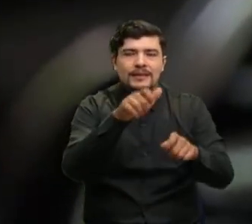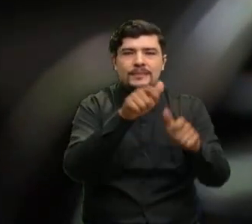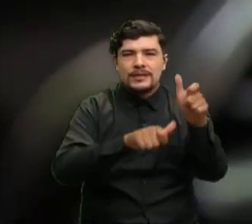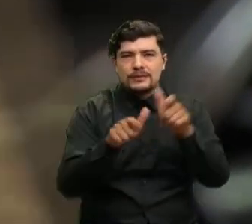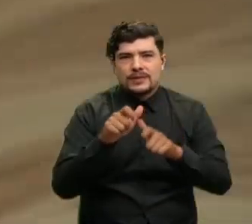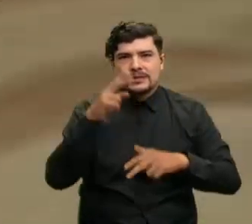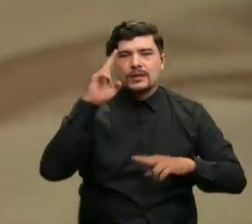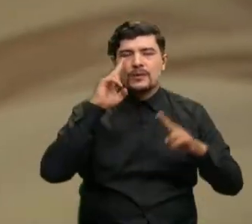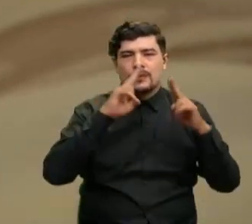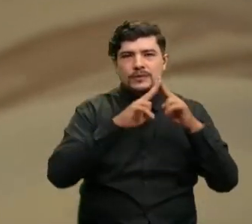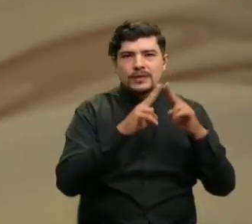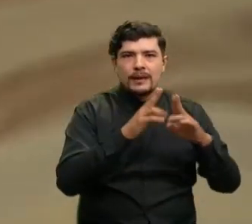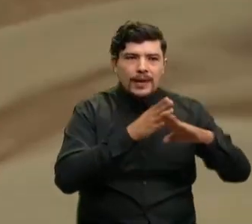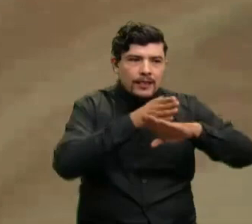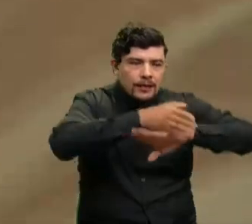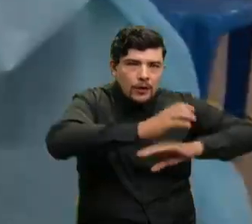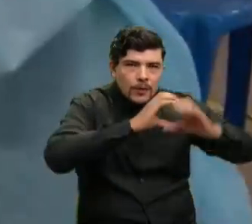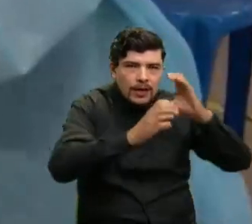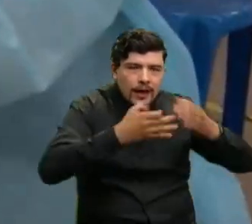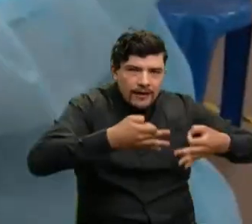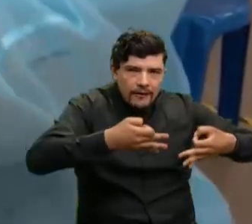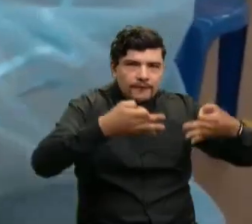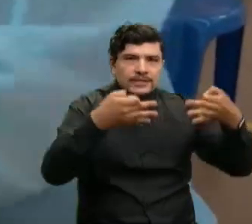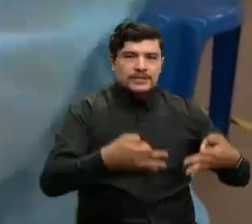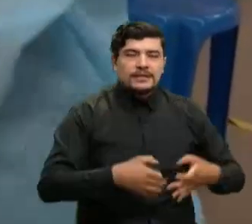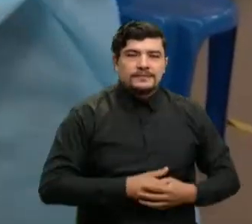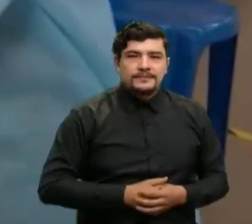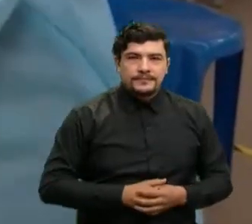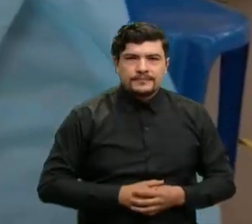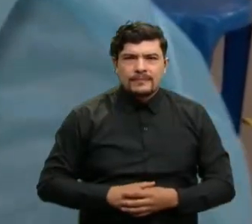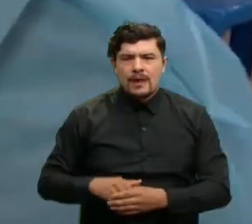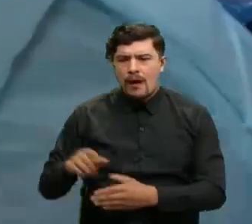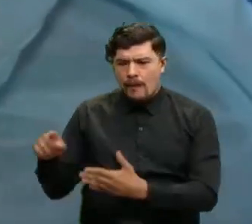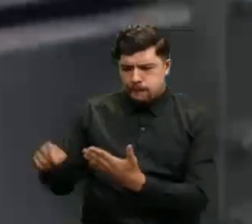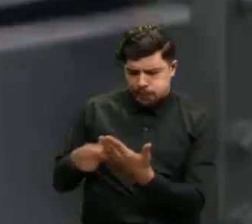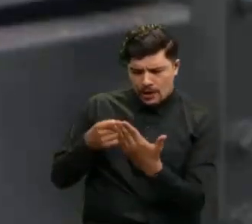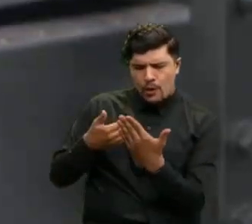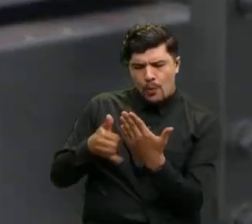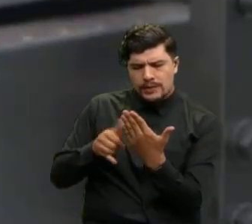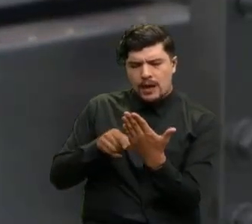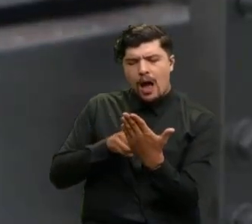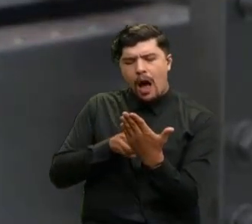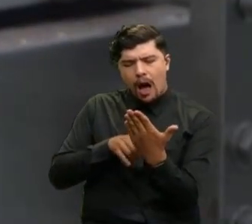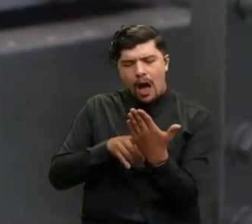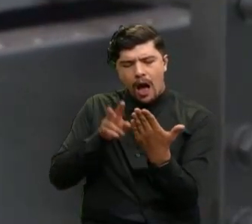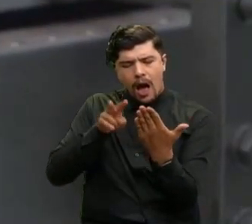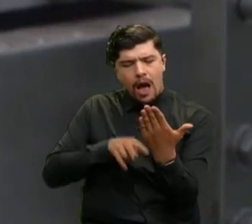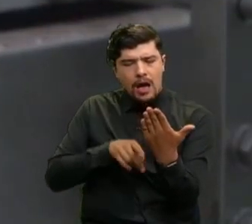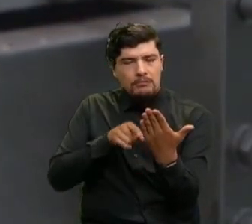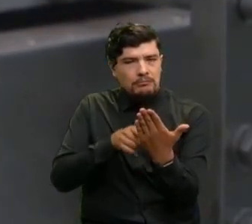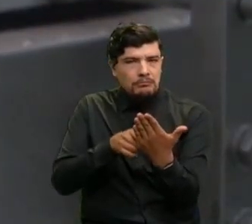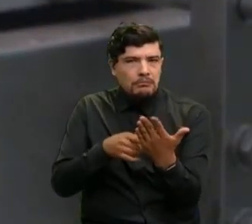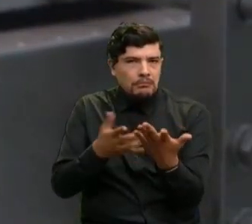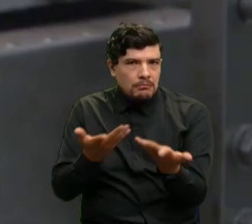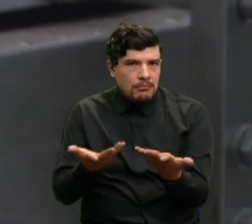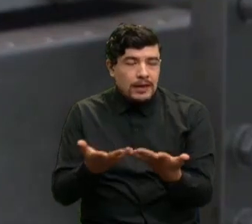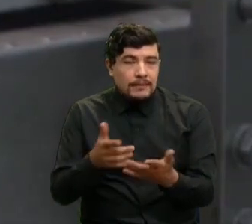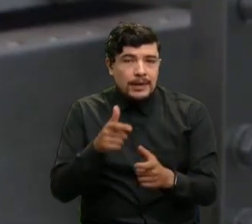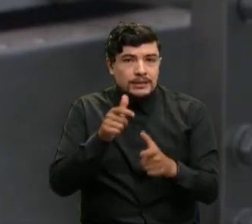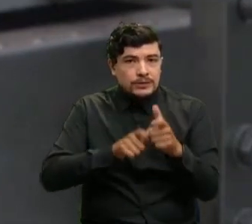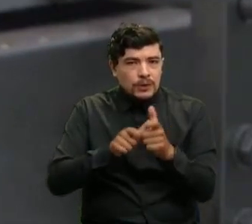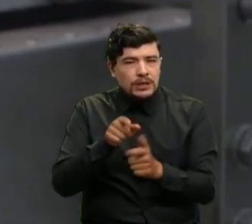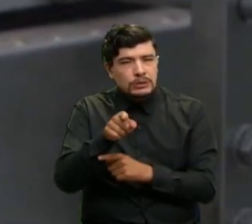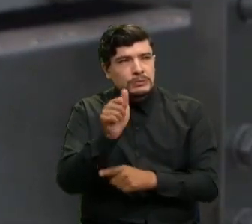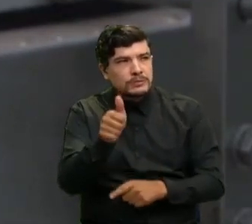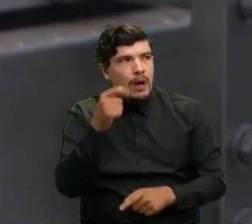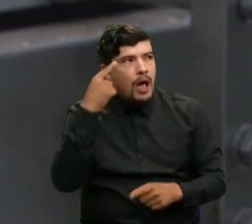claro que todos estos mensajes que llegan pues son importantes para que la comunidad pues tenga esa reflexión